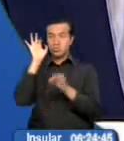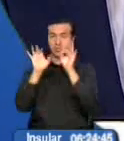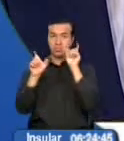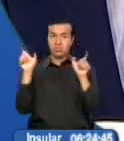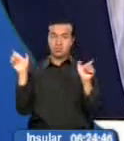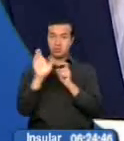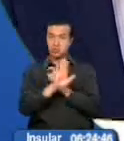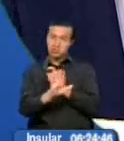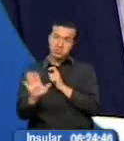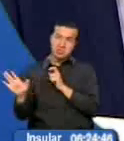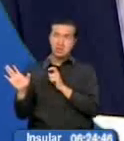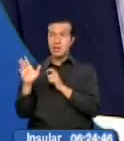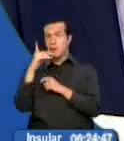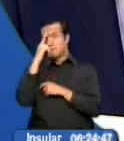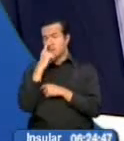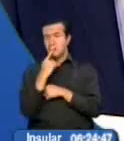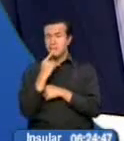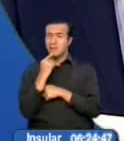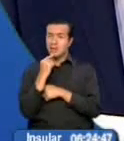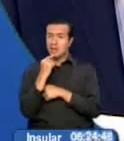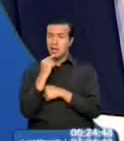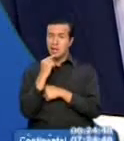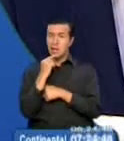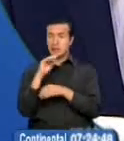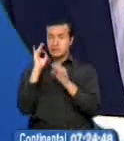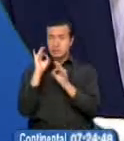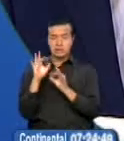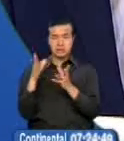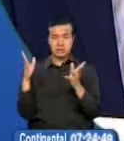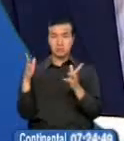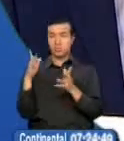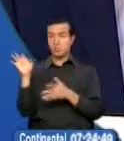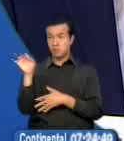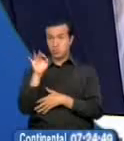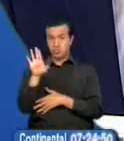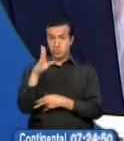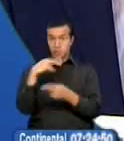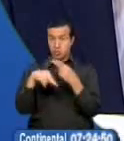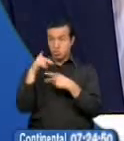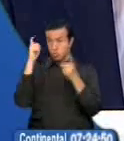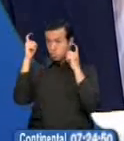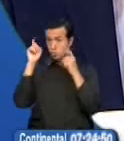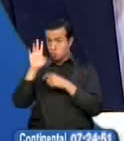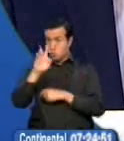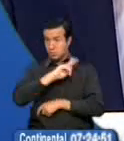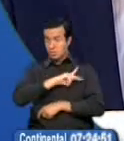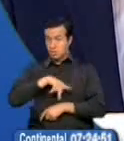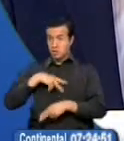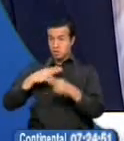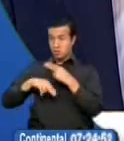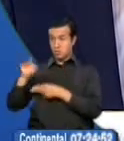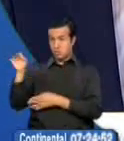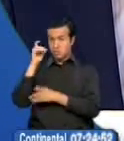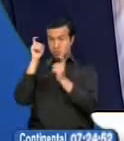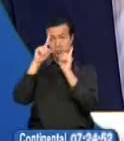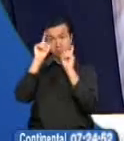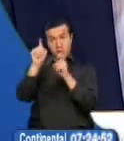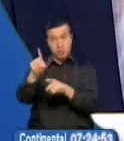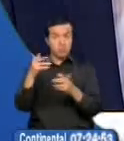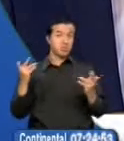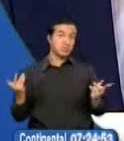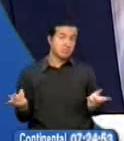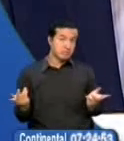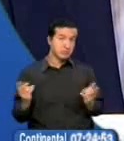con, yo diría, con un perfil no adecuado, si los pondrían a manejar sus negocios particulares. Esa es la única pregunta que les